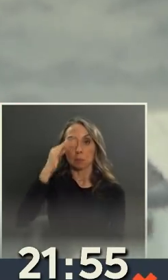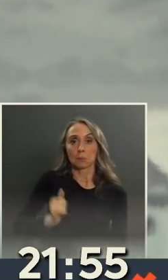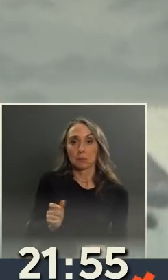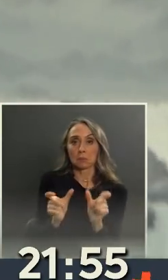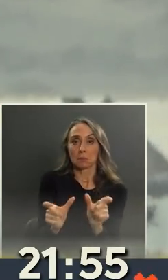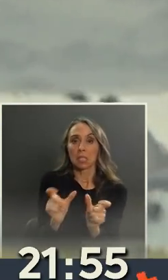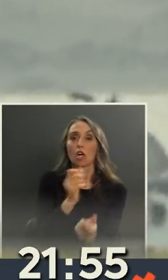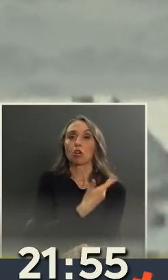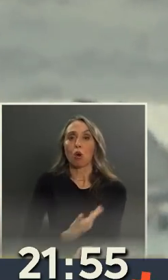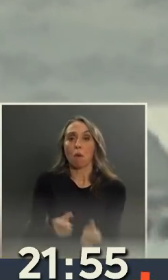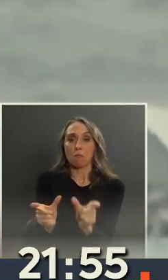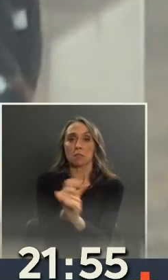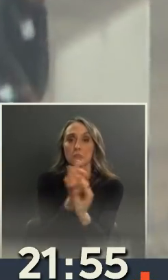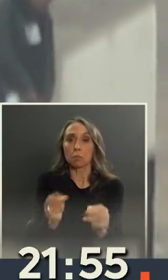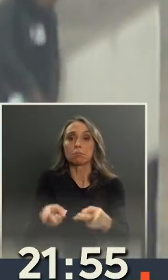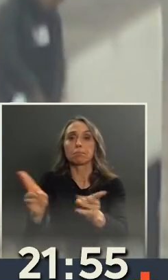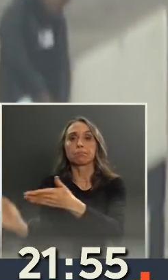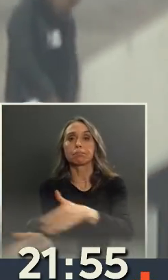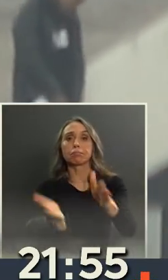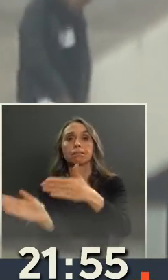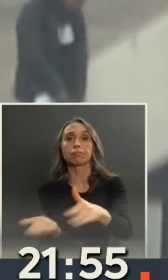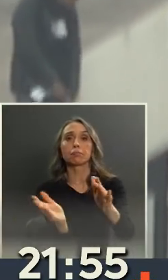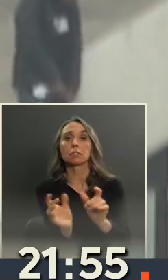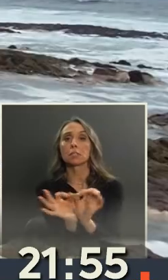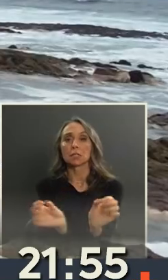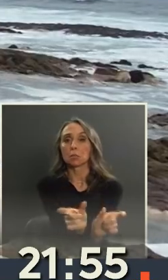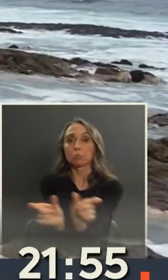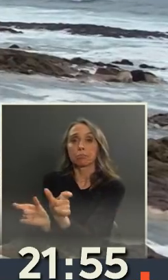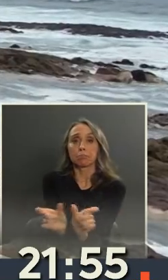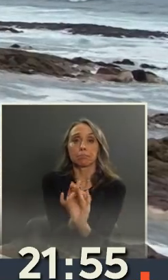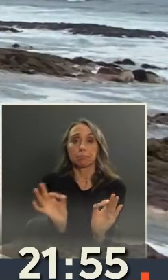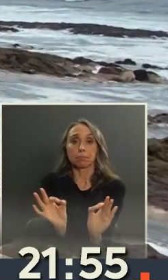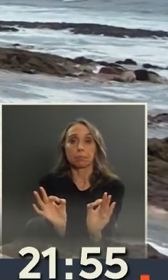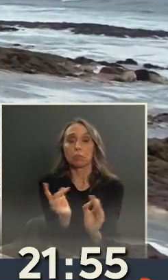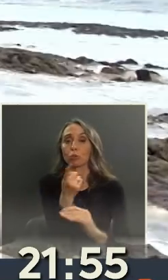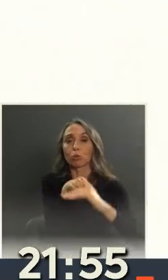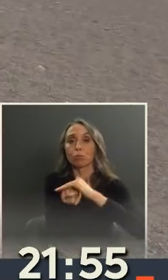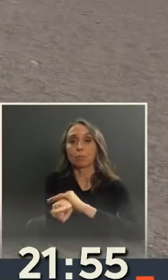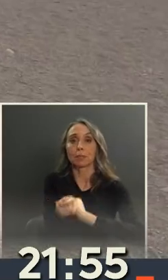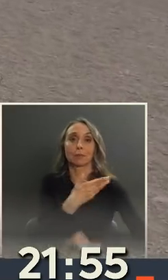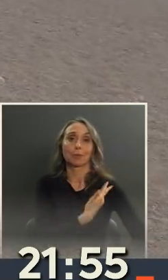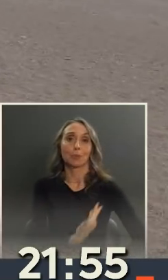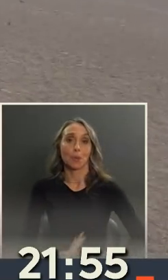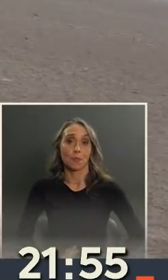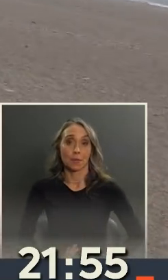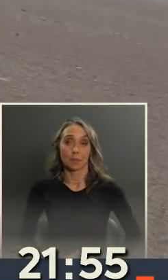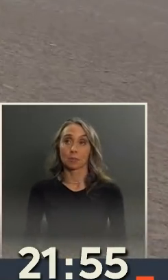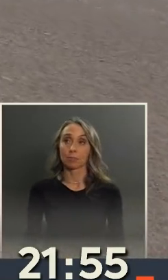y se les permite que operen porque también hay falta de fiscalización y falta de intervención por parte del gobierno.